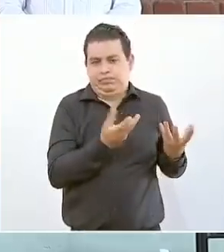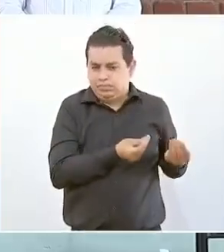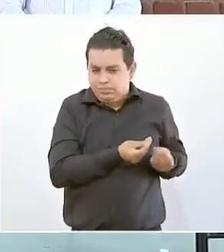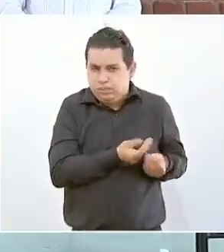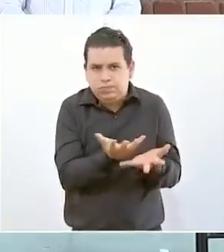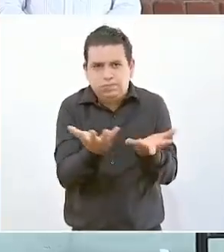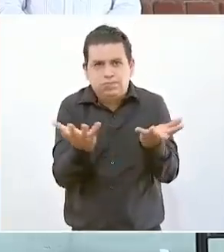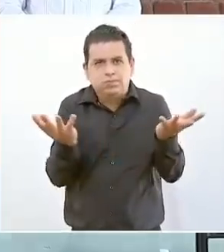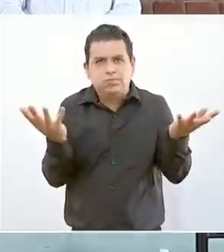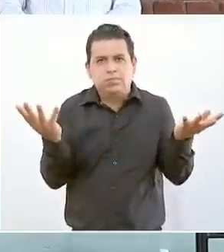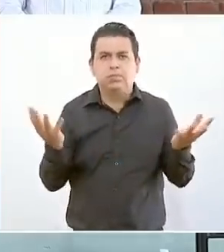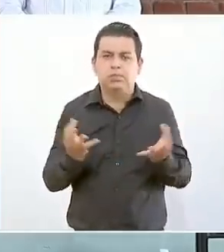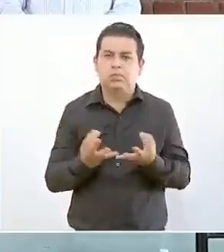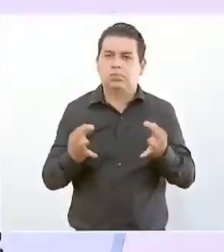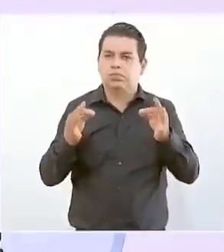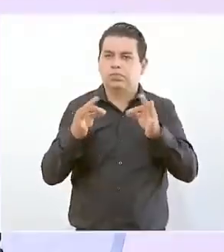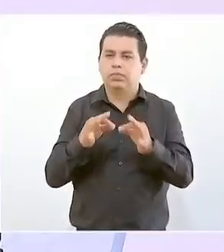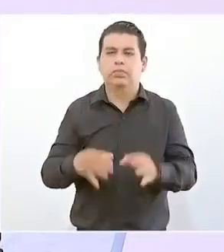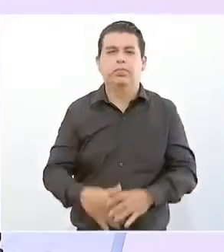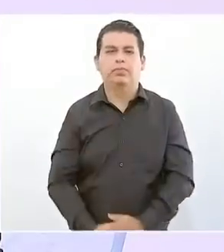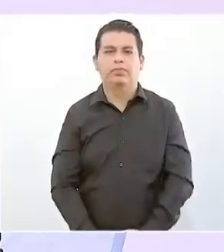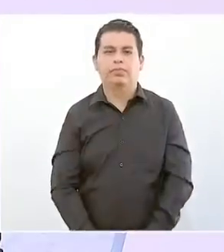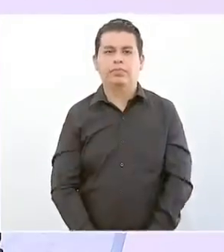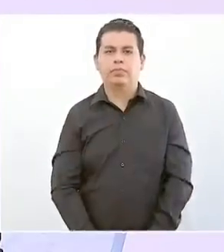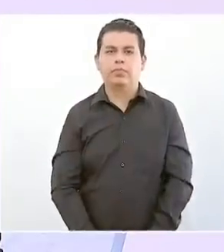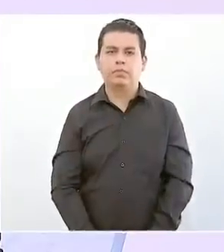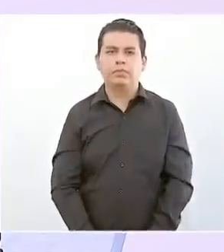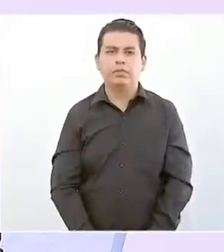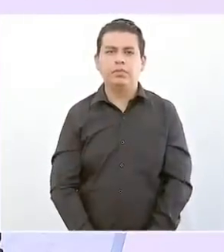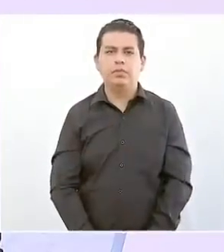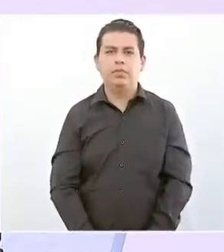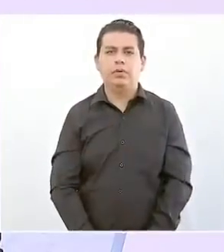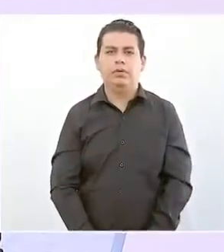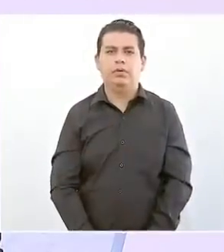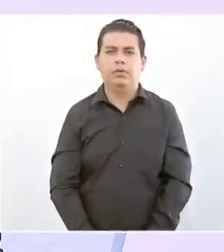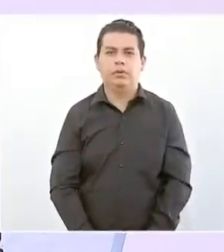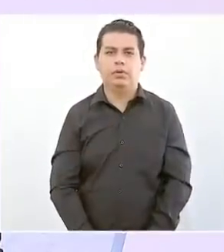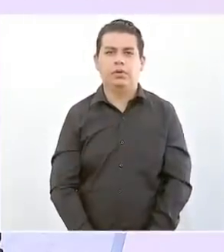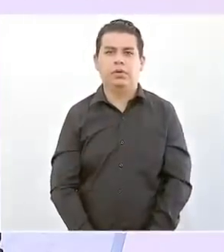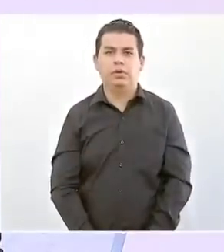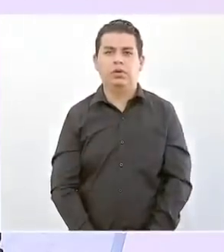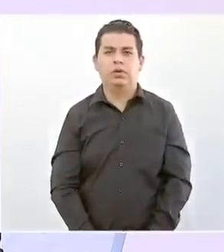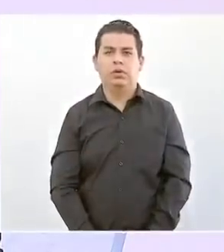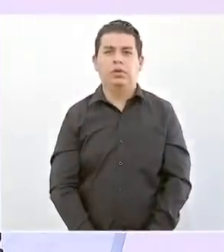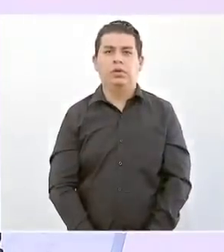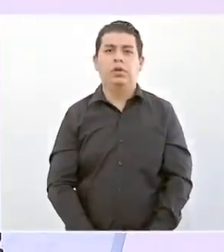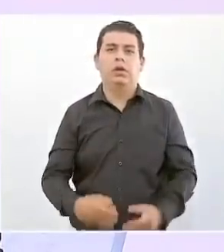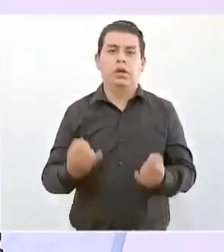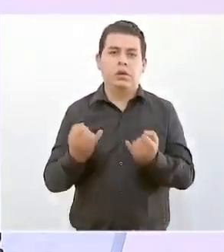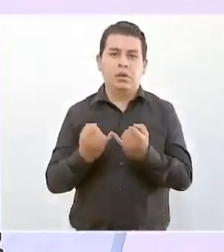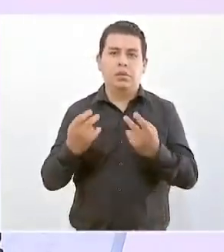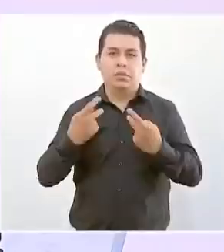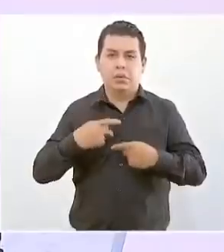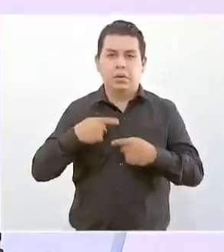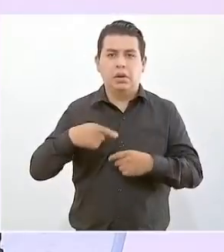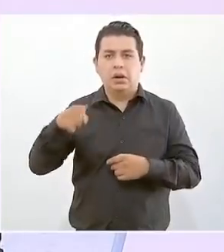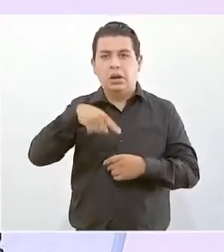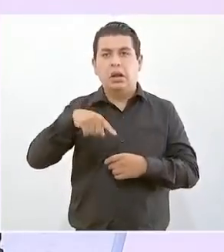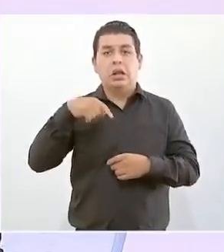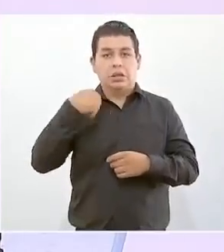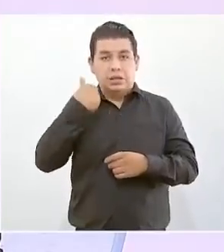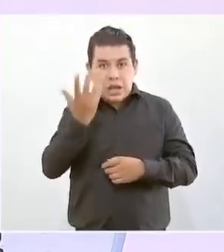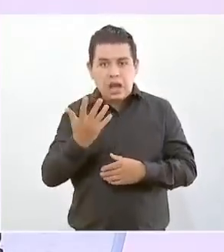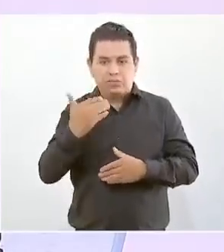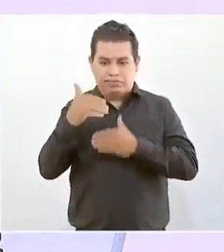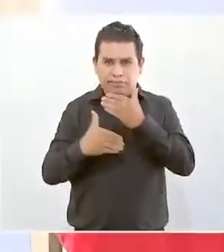sobre todo para quienes estamos encabezando un proceso de